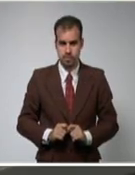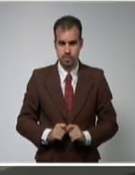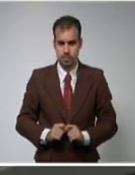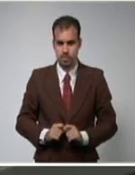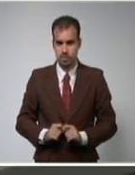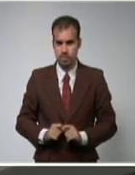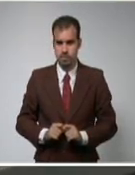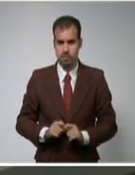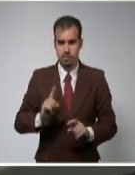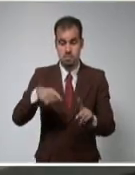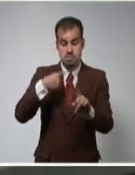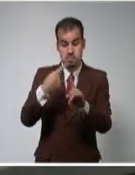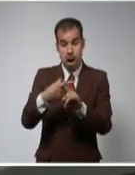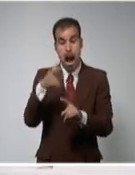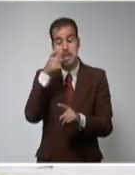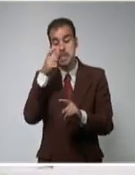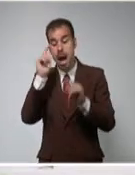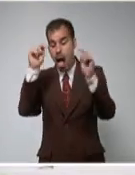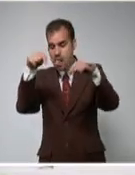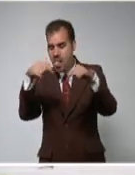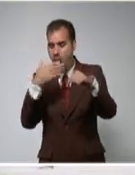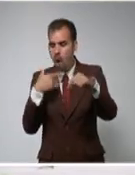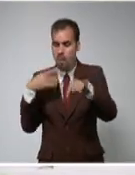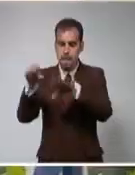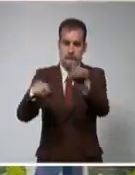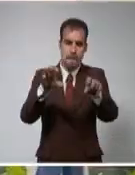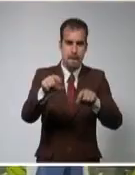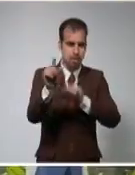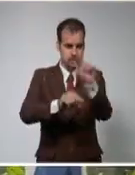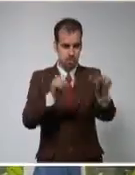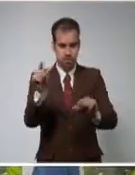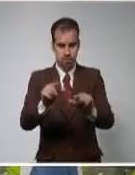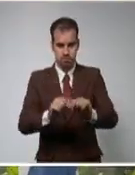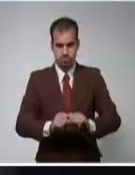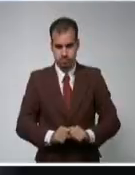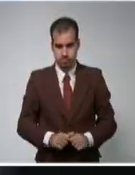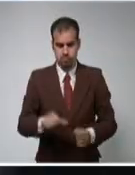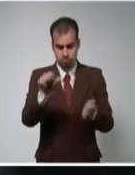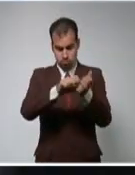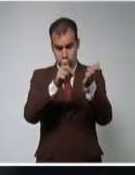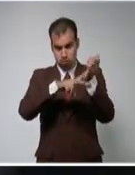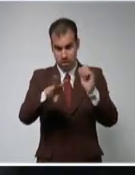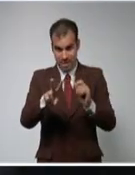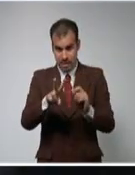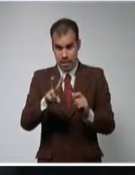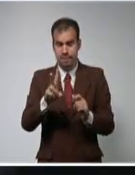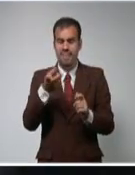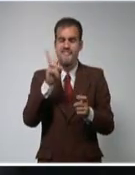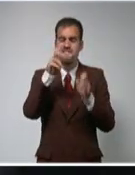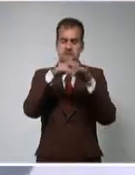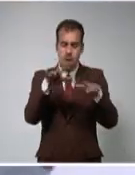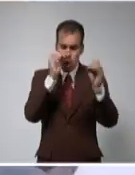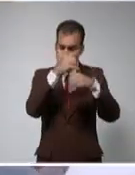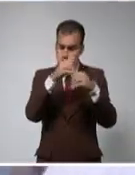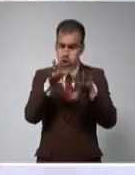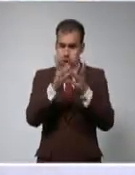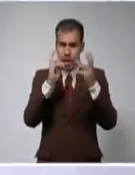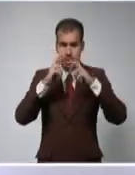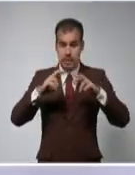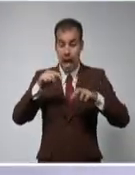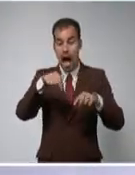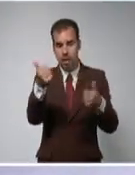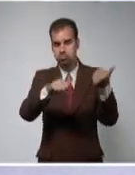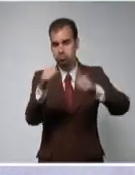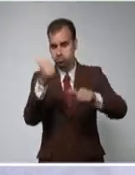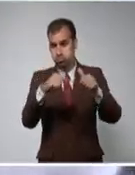vigilancia en la ciudad el centro provincial de higiene y epidemiología es uno de los laboratorios que laboran en la habana con resultados